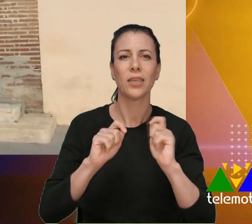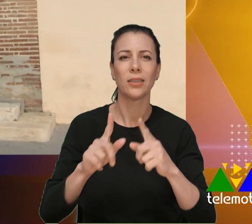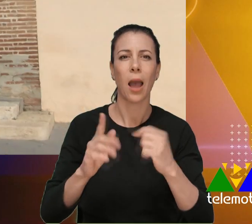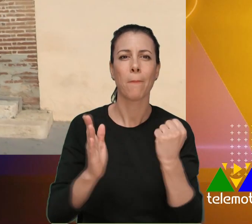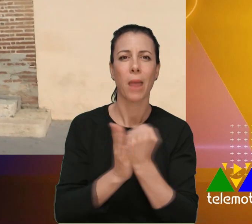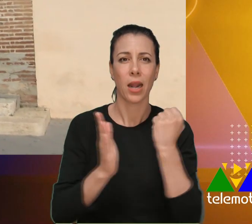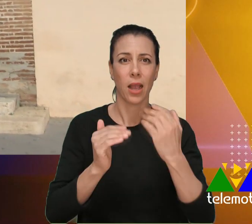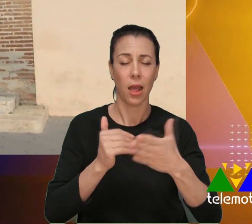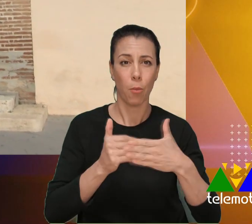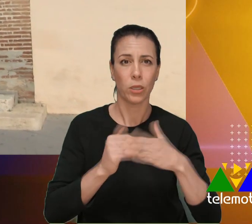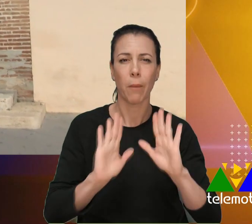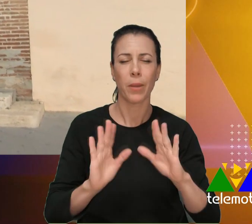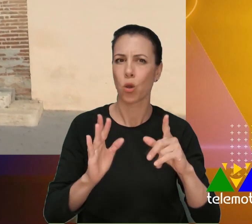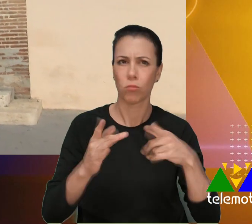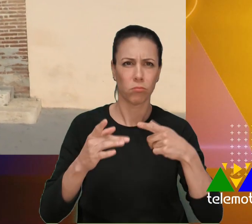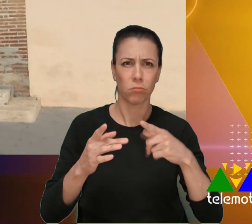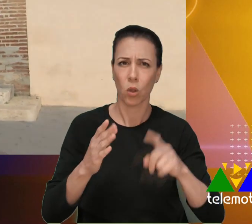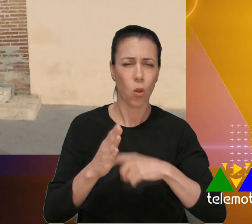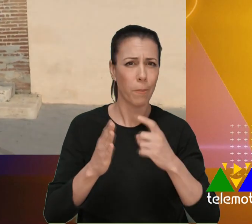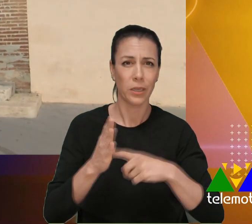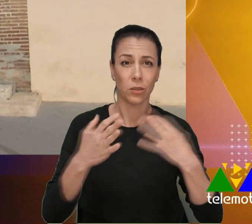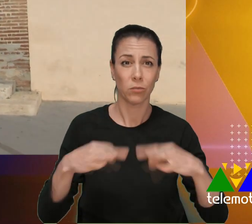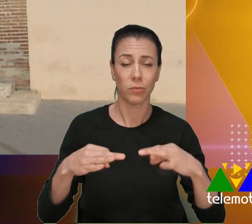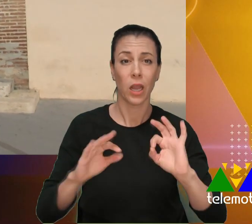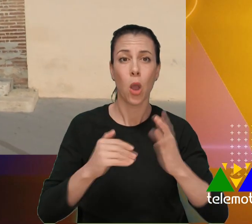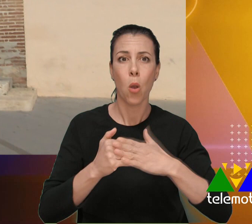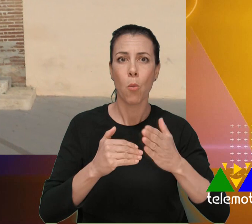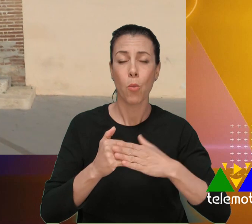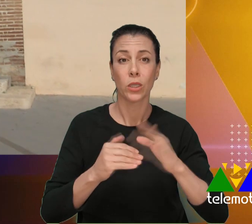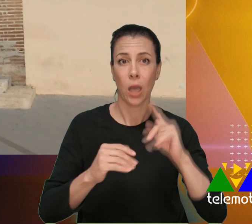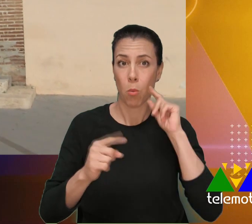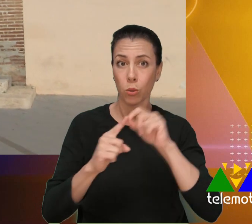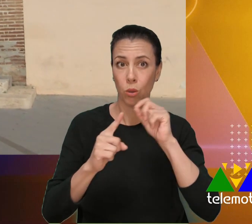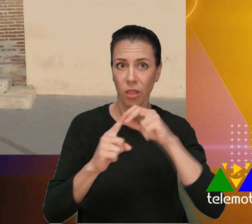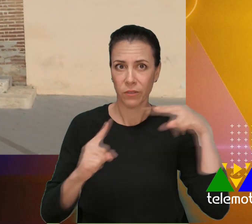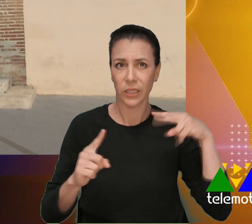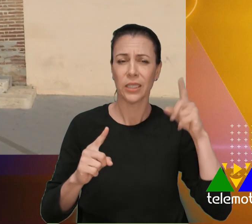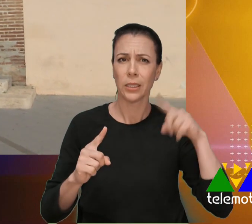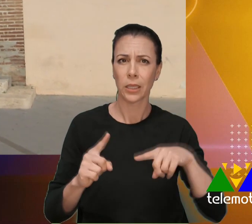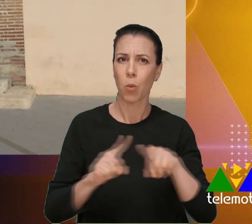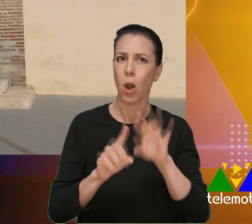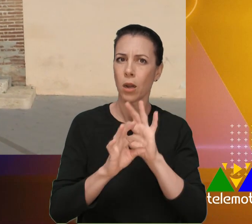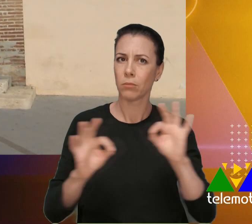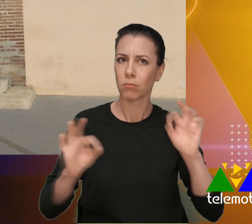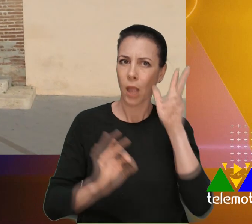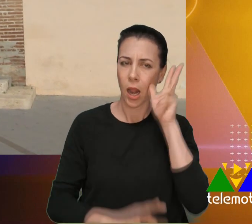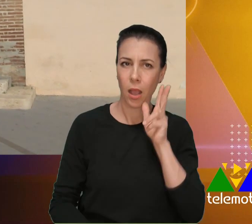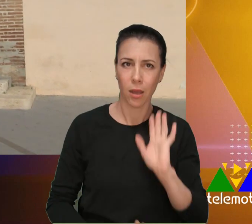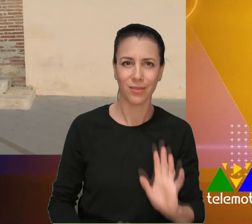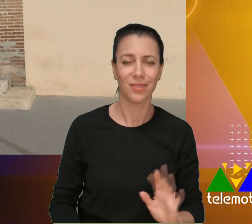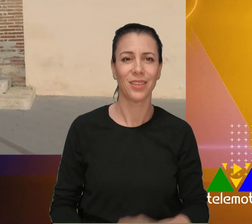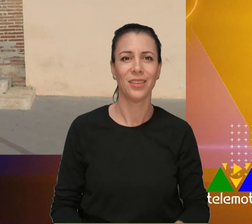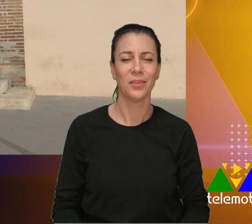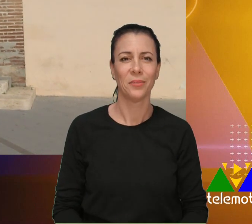es decir, una absoluta simpleza, pero es una puerta que, a pesar de ser muy simple desde el punto de vista arquitectónico, es muy elegante. E